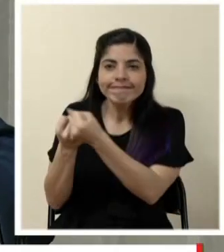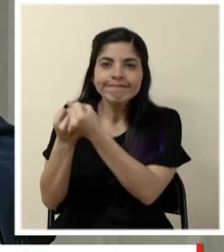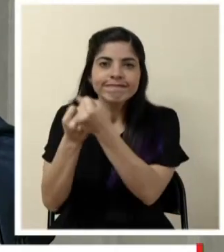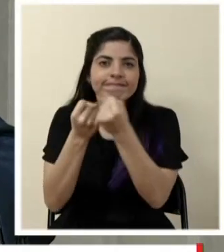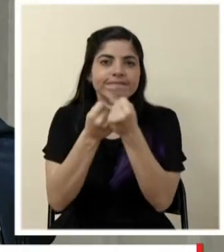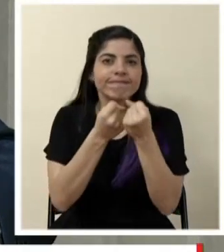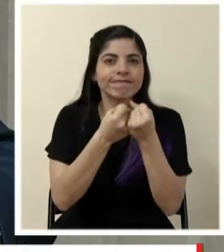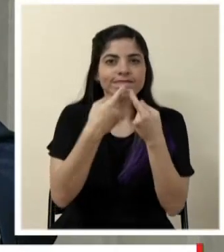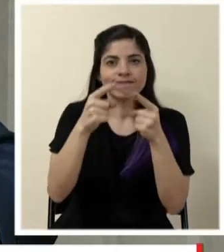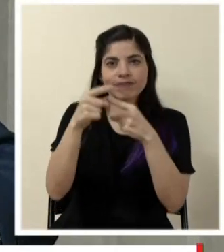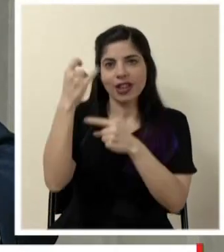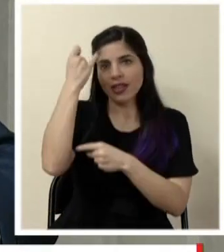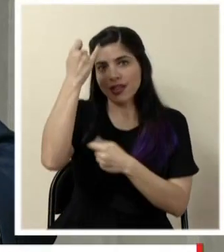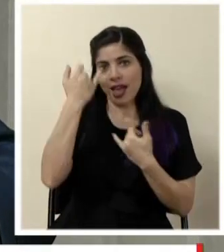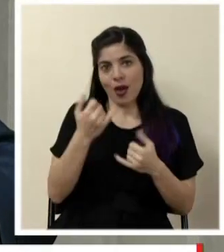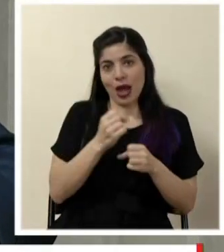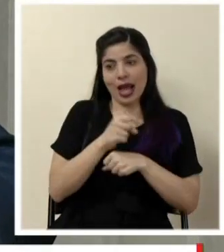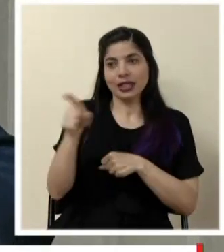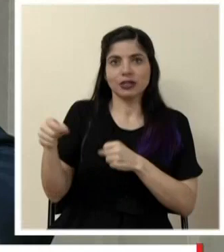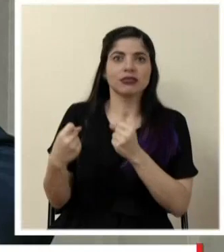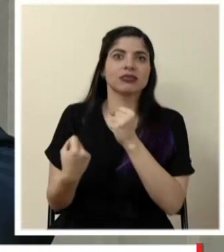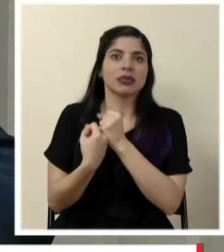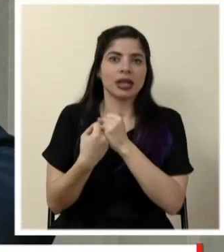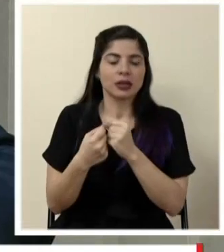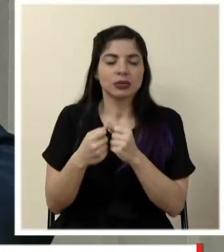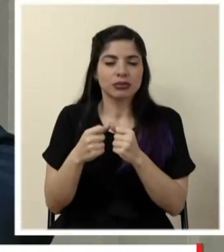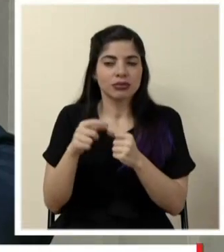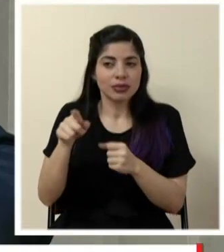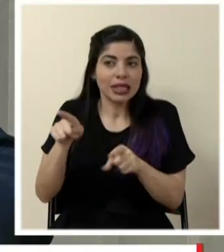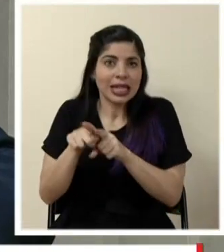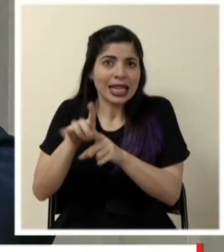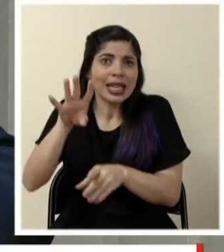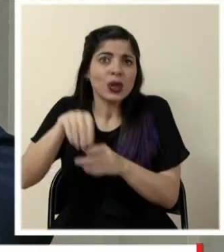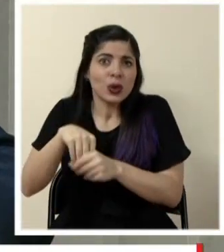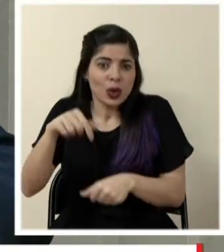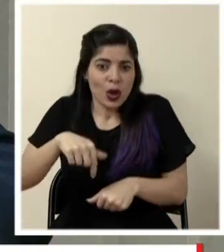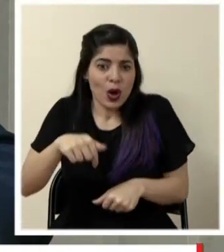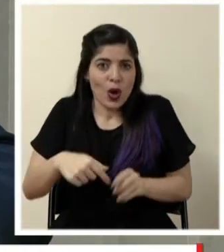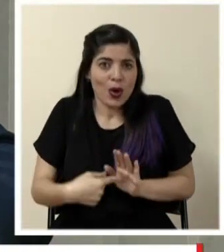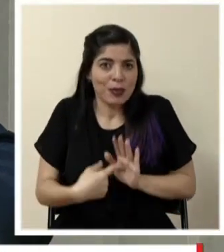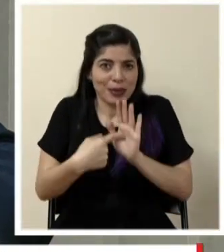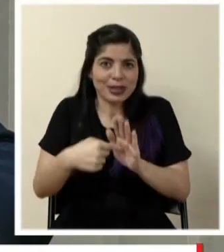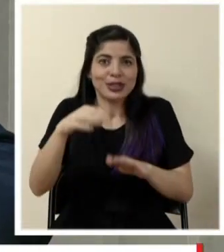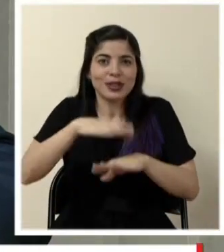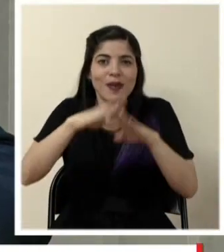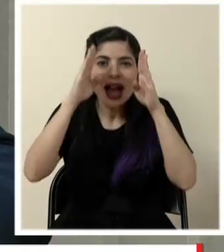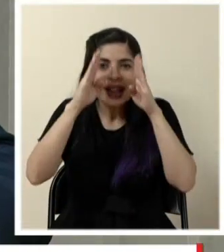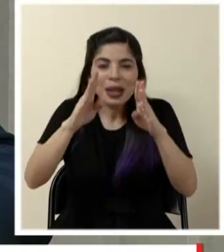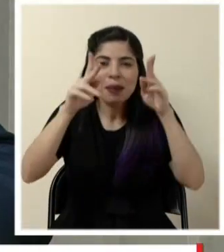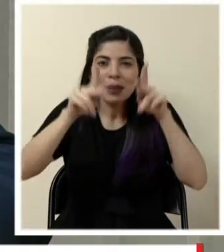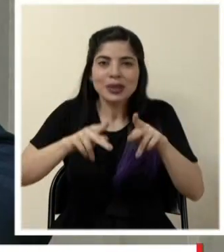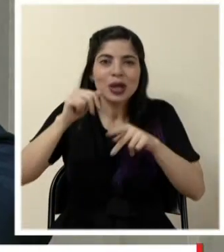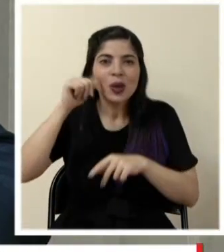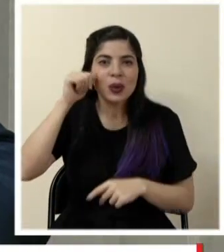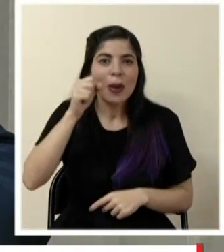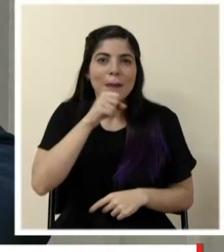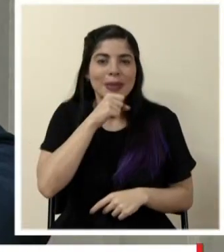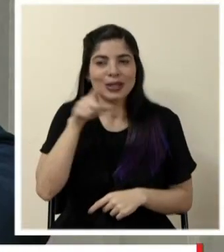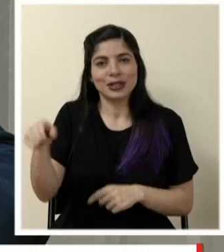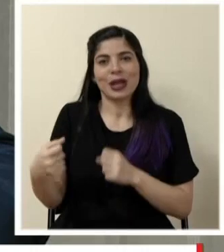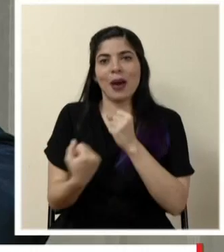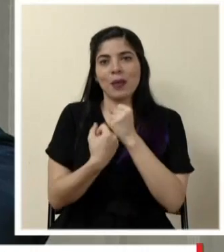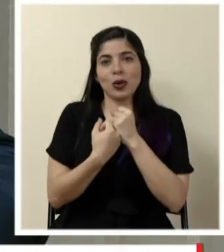las iniciativas que estamos desarrollando, incluida la que hoy presentamos de atención de la población adulta mayor